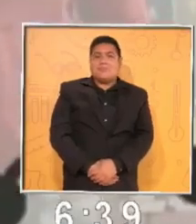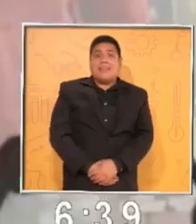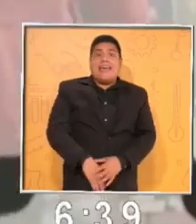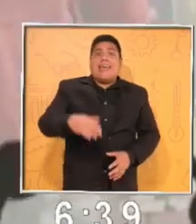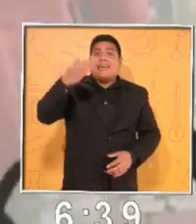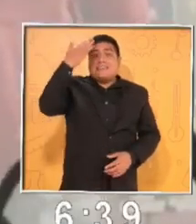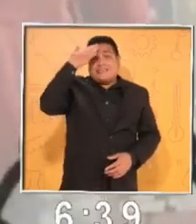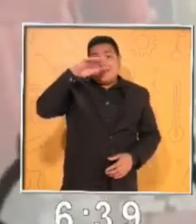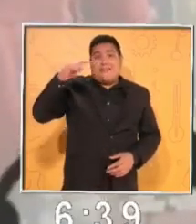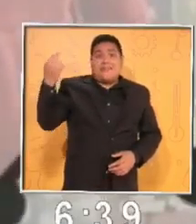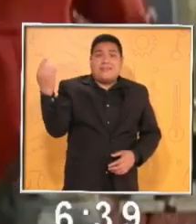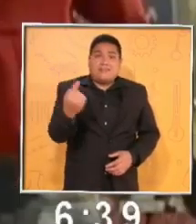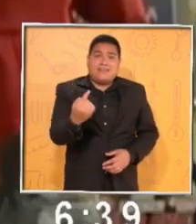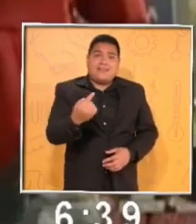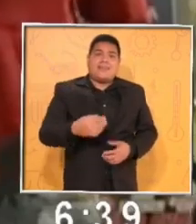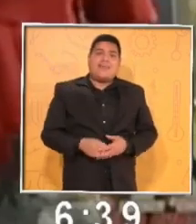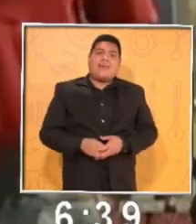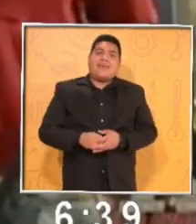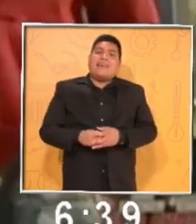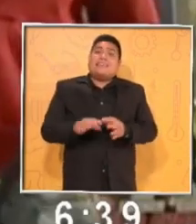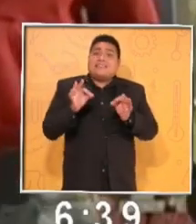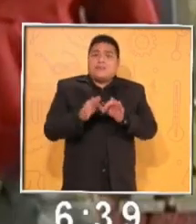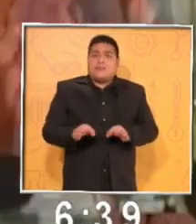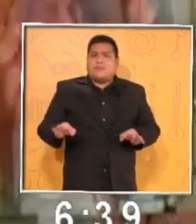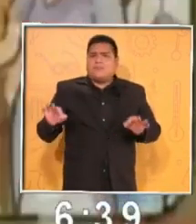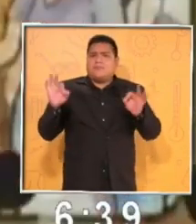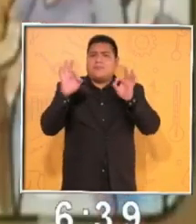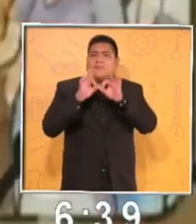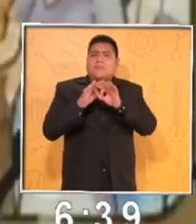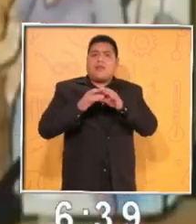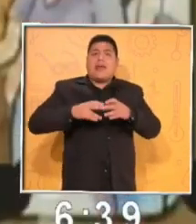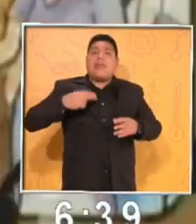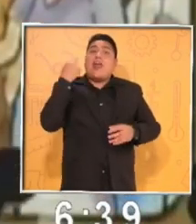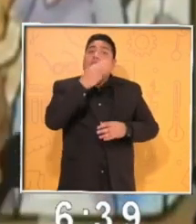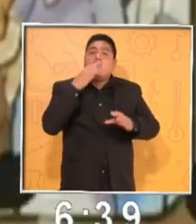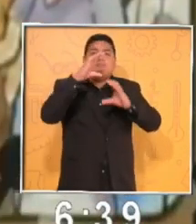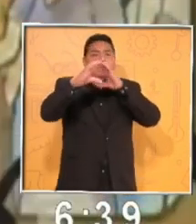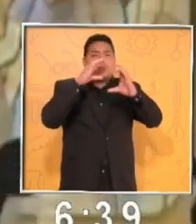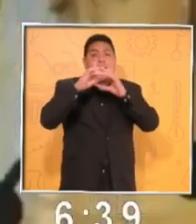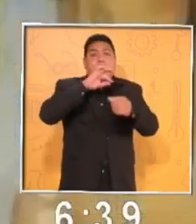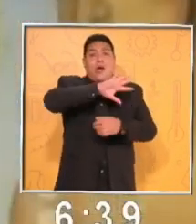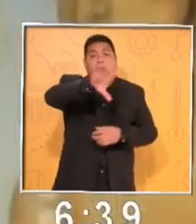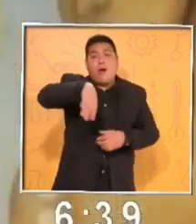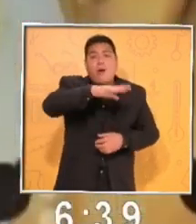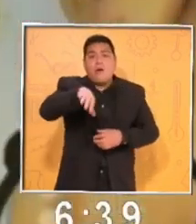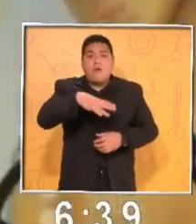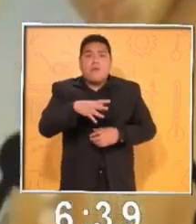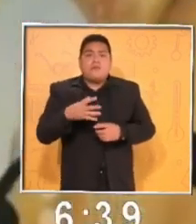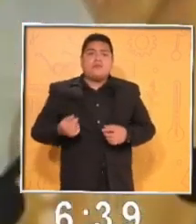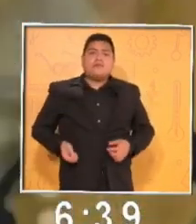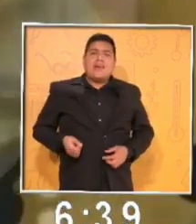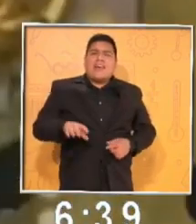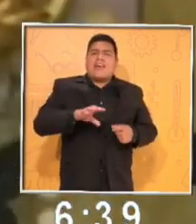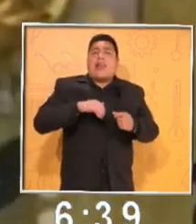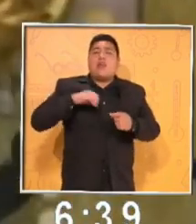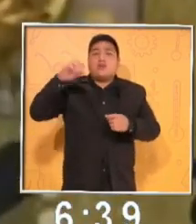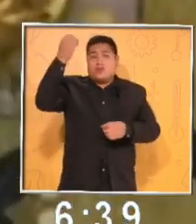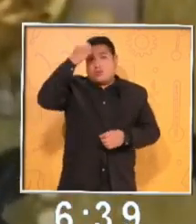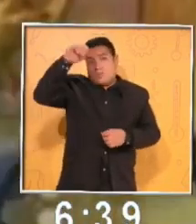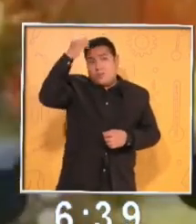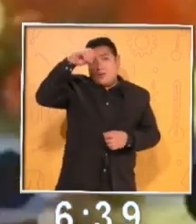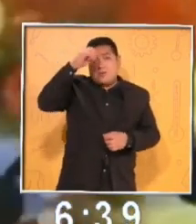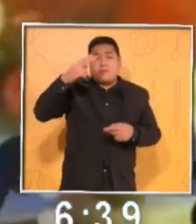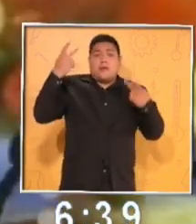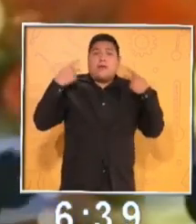¿Sabías que persuadir no es igual a manipular? La persuasión es el uso de la comunicación que busca conseguir mediante argumentos o pruebas que